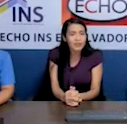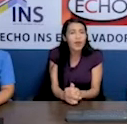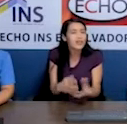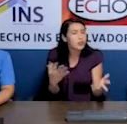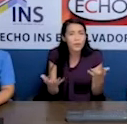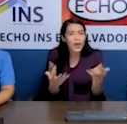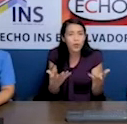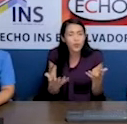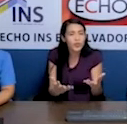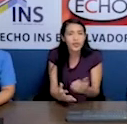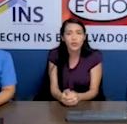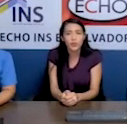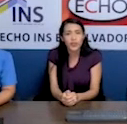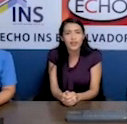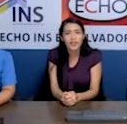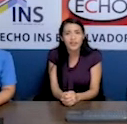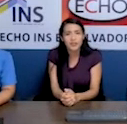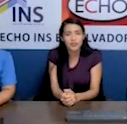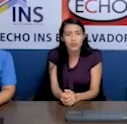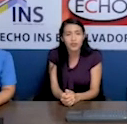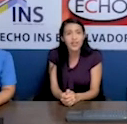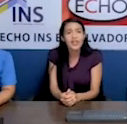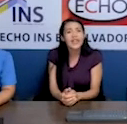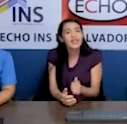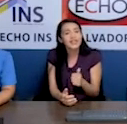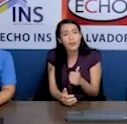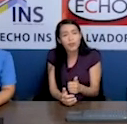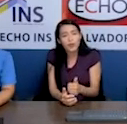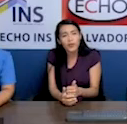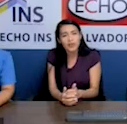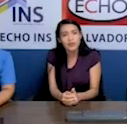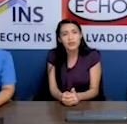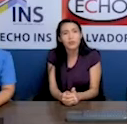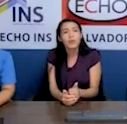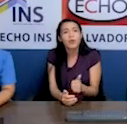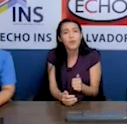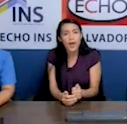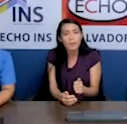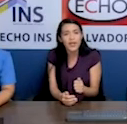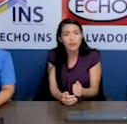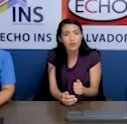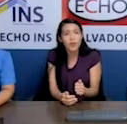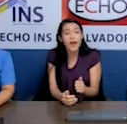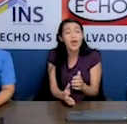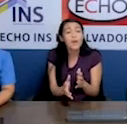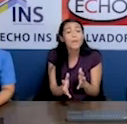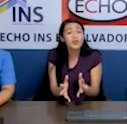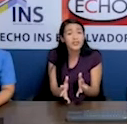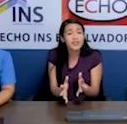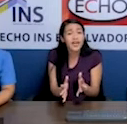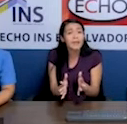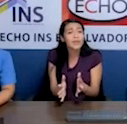a cáncer, ¿cuáles son los más comunes que nos pueden dar esta situación? Es el de pulmón, cáncer de pulmón, mama,